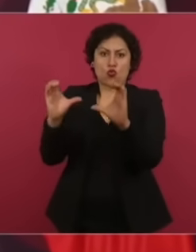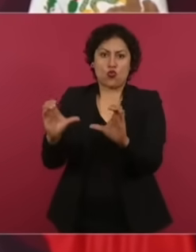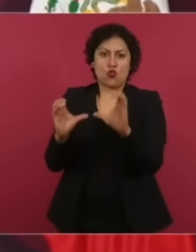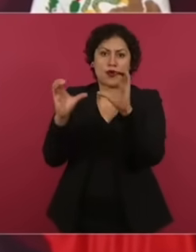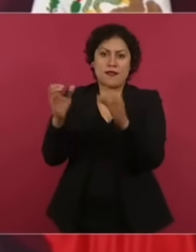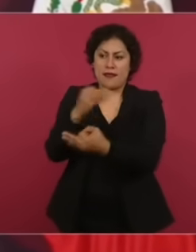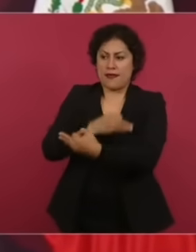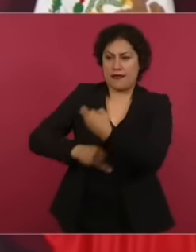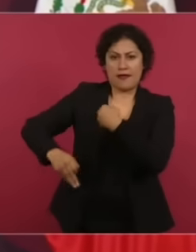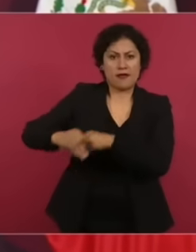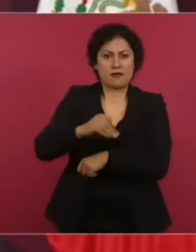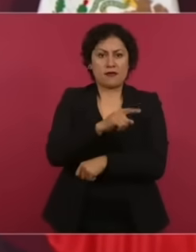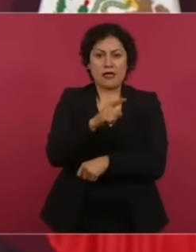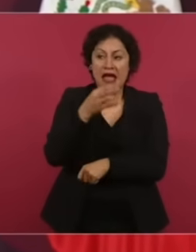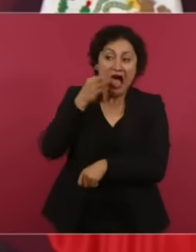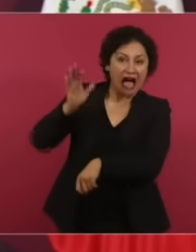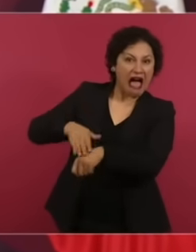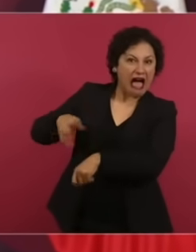pueblo,